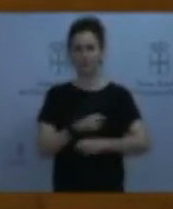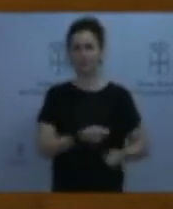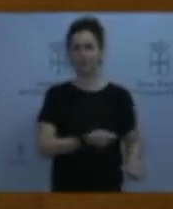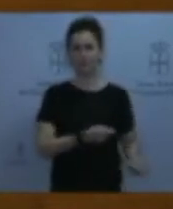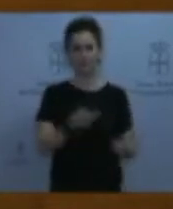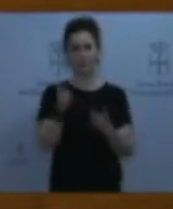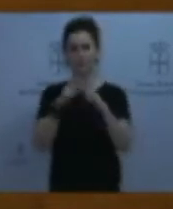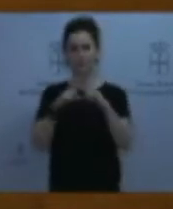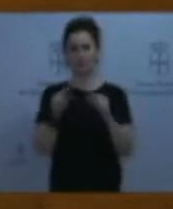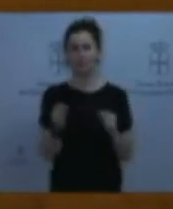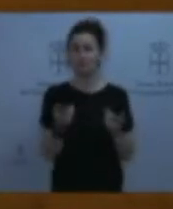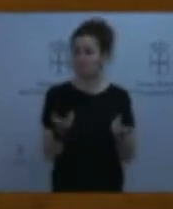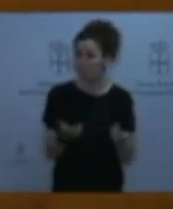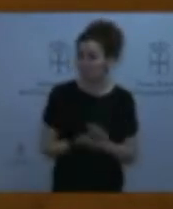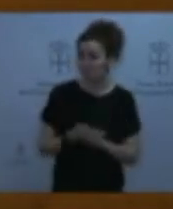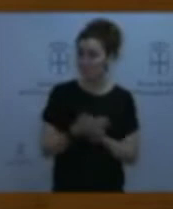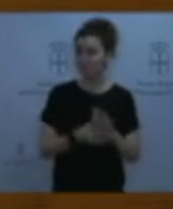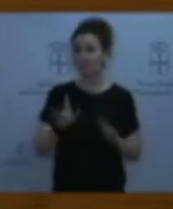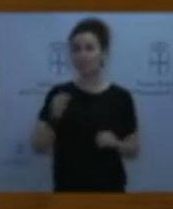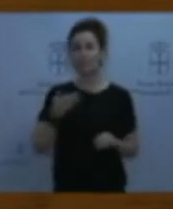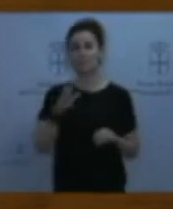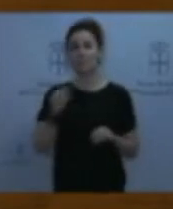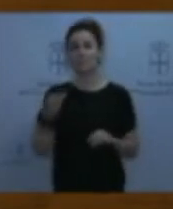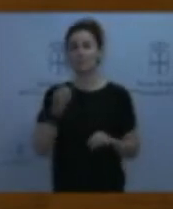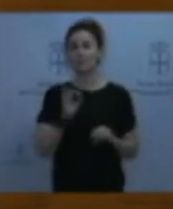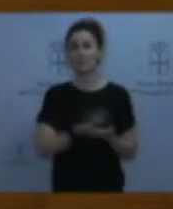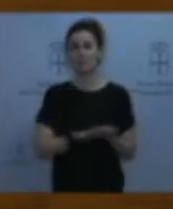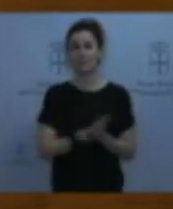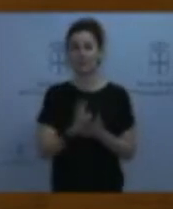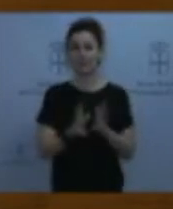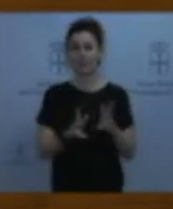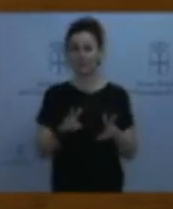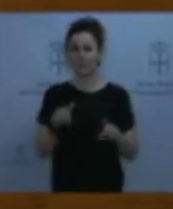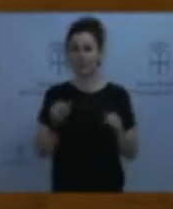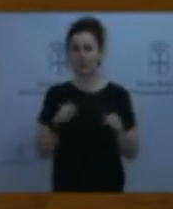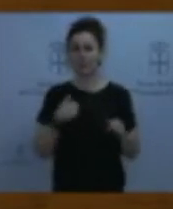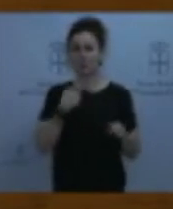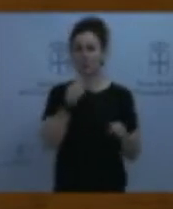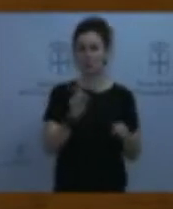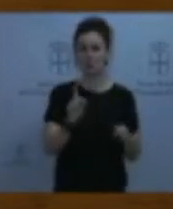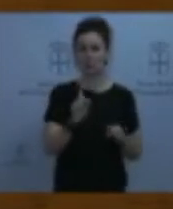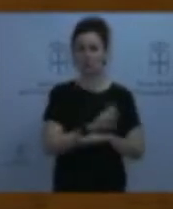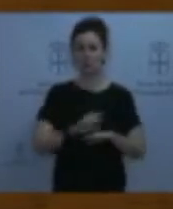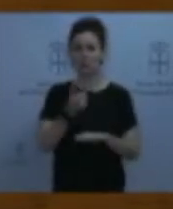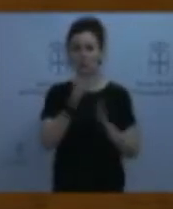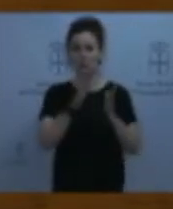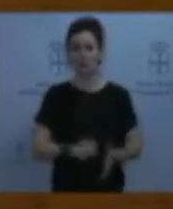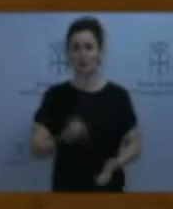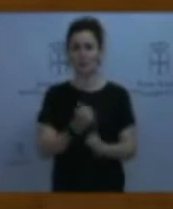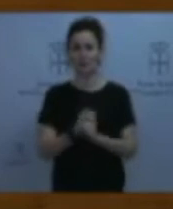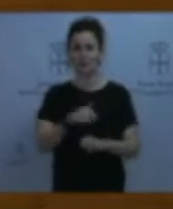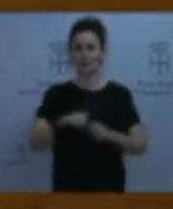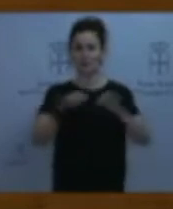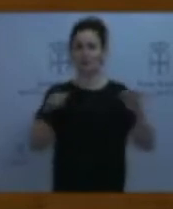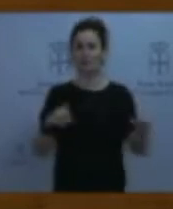de Asturias. Porque cuando hablamos de Liberbank, hablamos de expolio. No es que lo digamos nosotros, lo dijo el propio consejero de Empleo en esta Cámara: lo que Cajastur ha